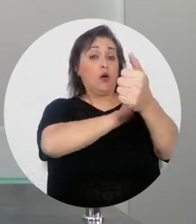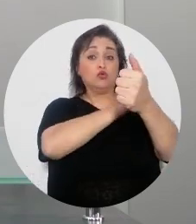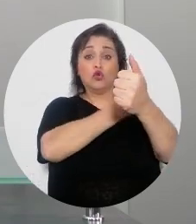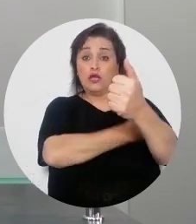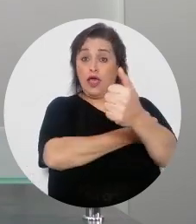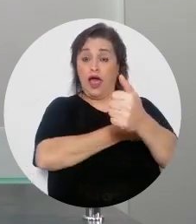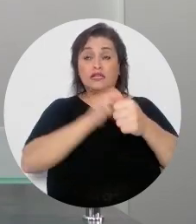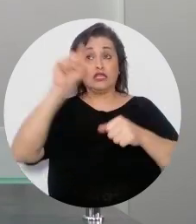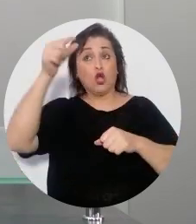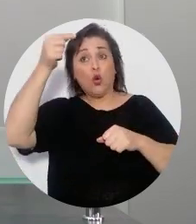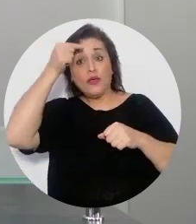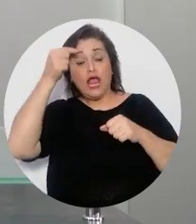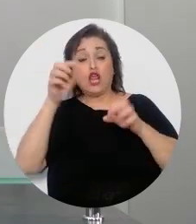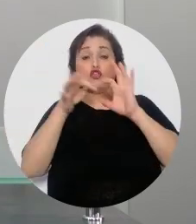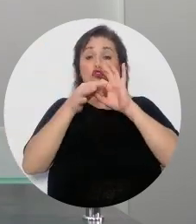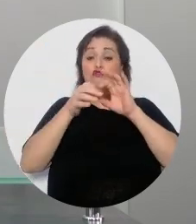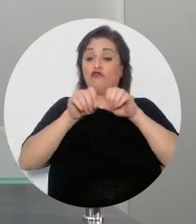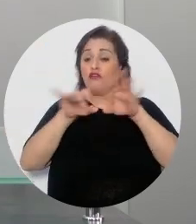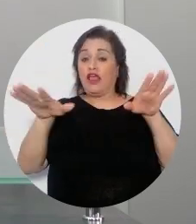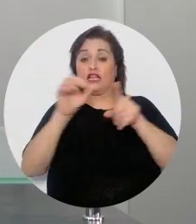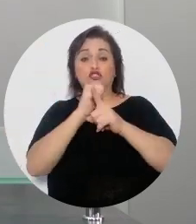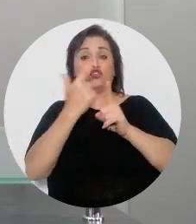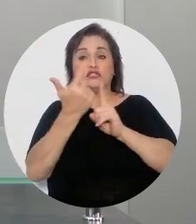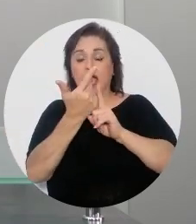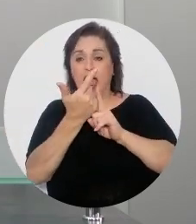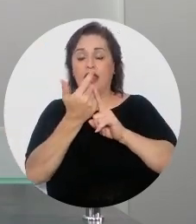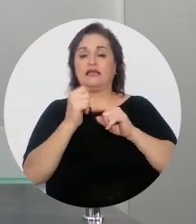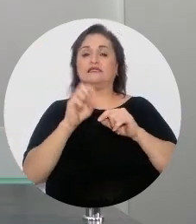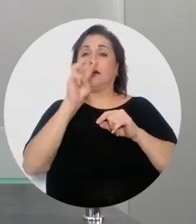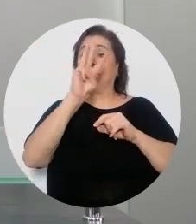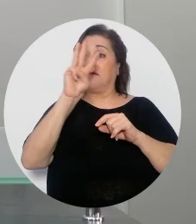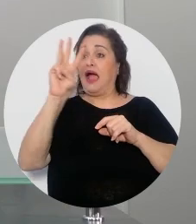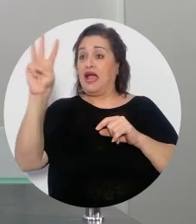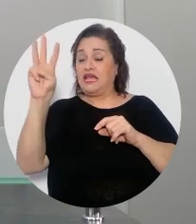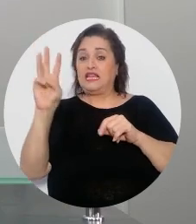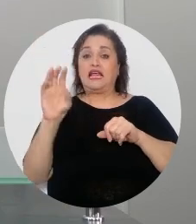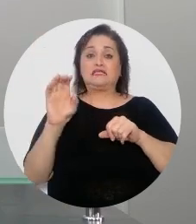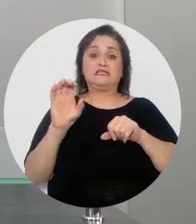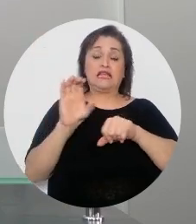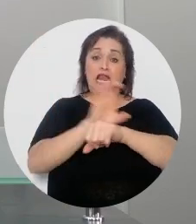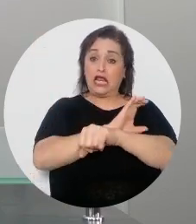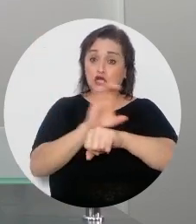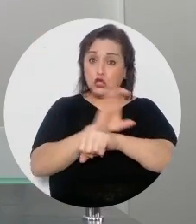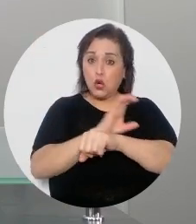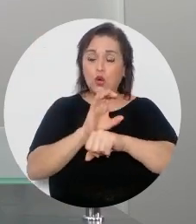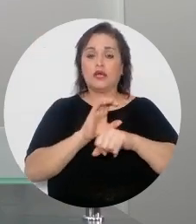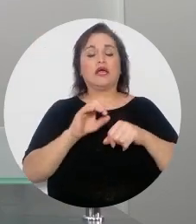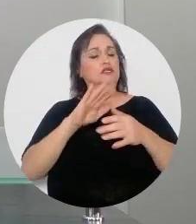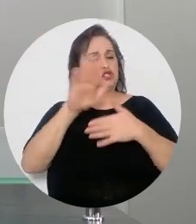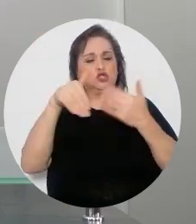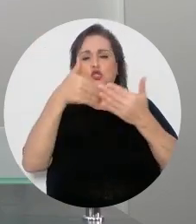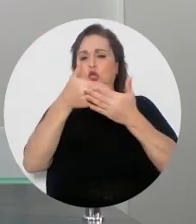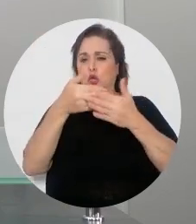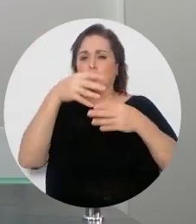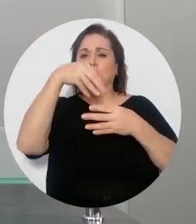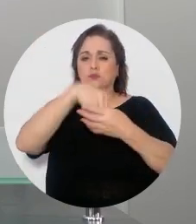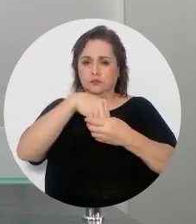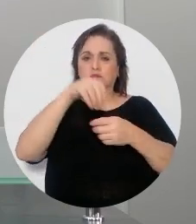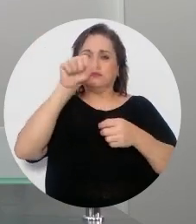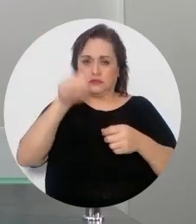autoridades gubernamentales en redes sociales, en sus páginas electrónicas, en sus